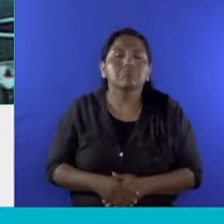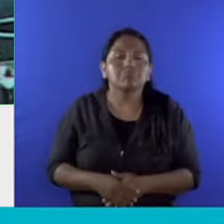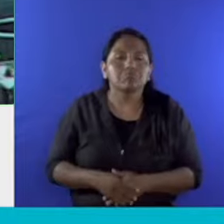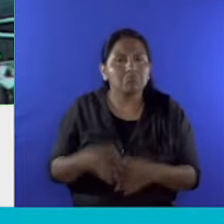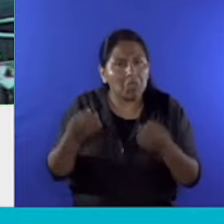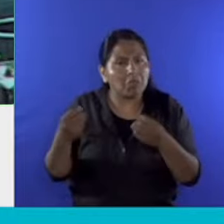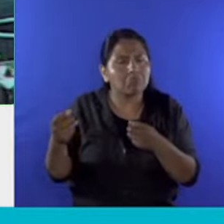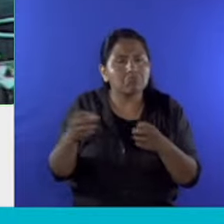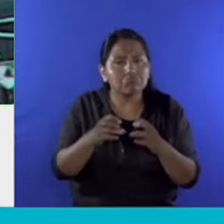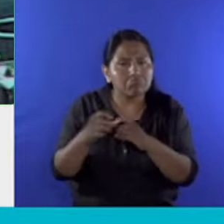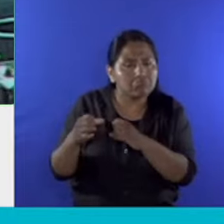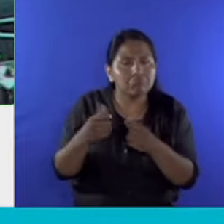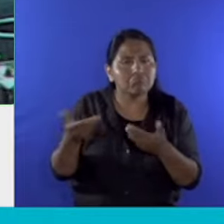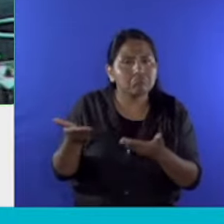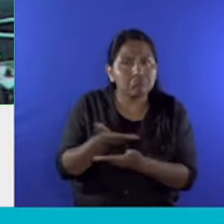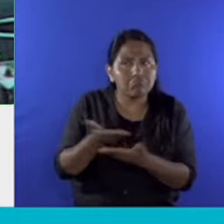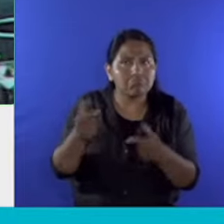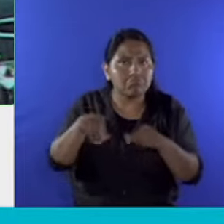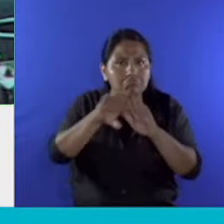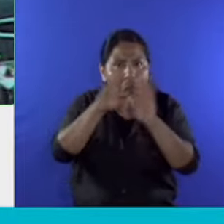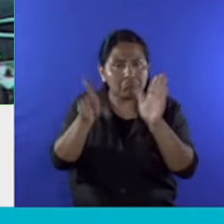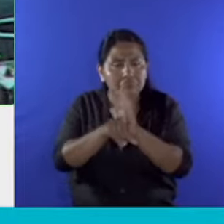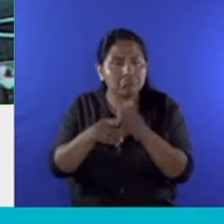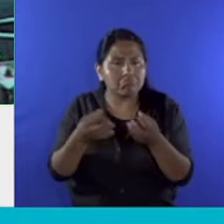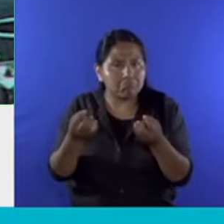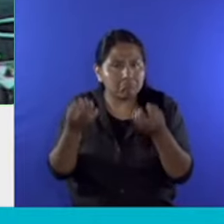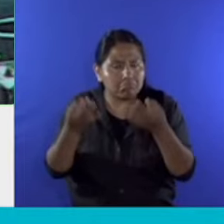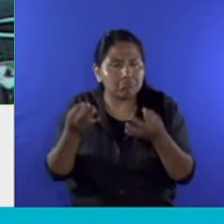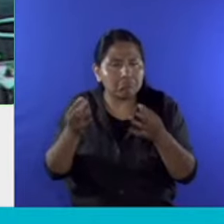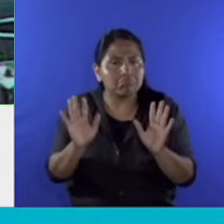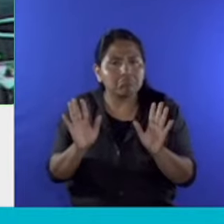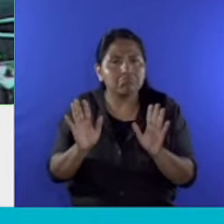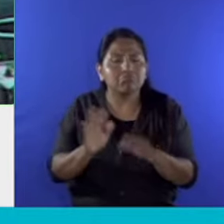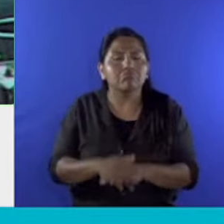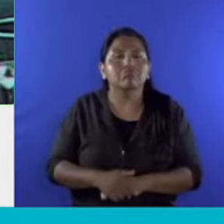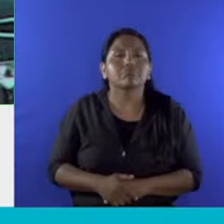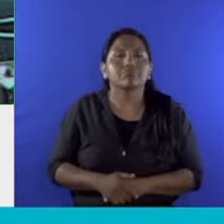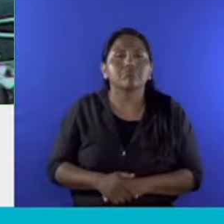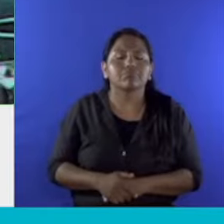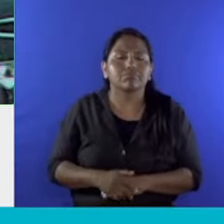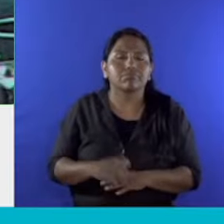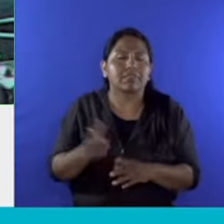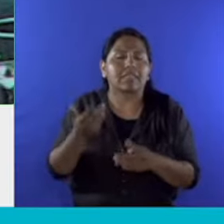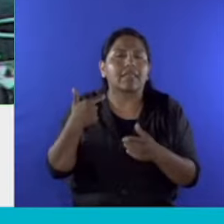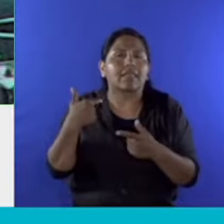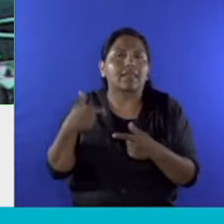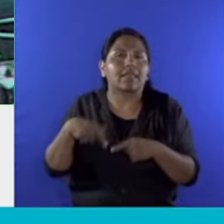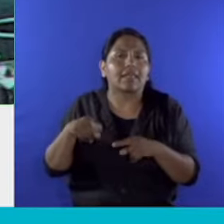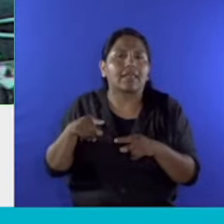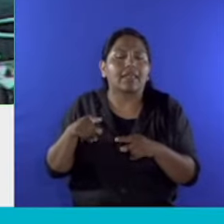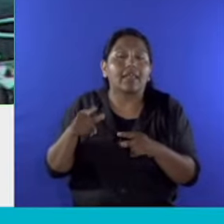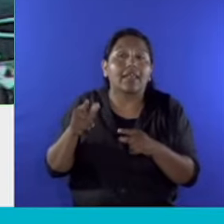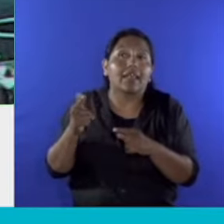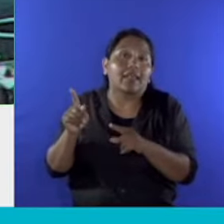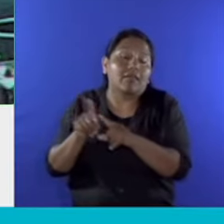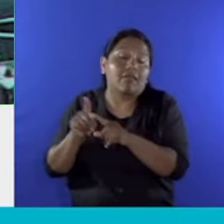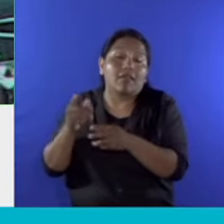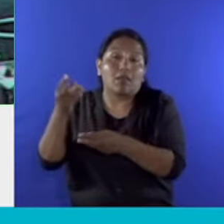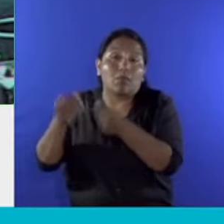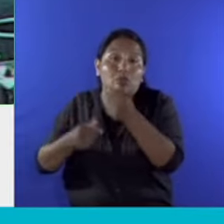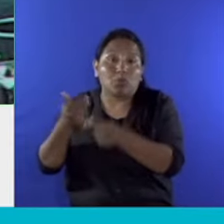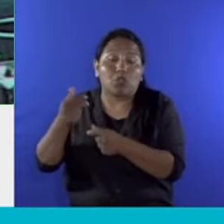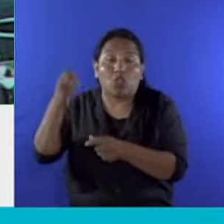que se debata en esta legislatura. Estamos otra vez más en una postergación incierta del tratamiento del